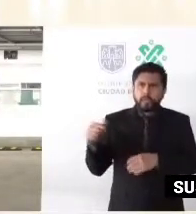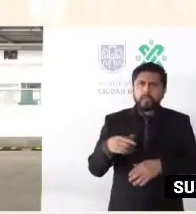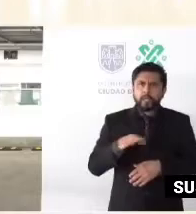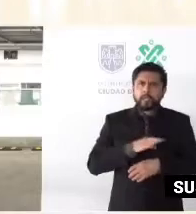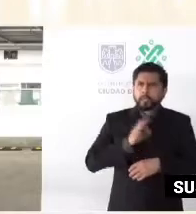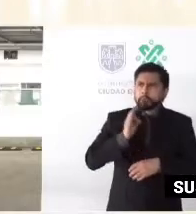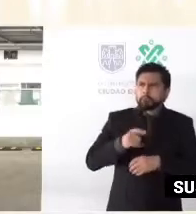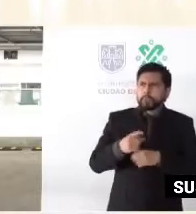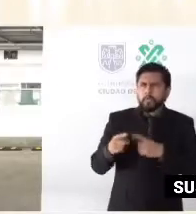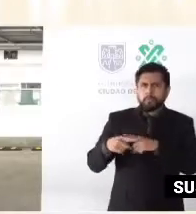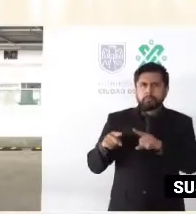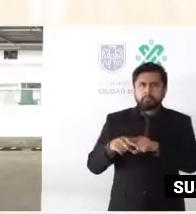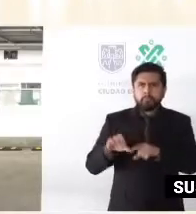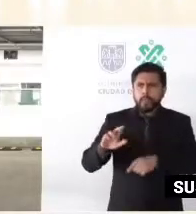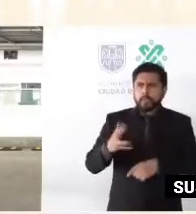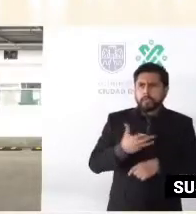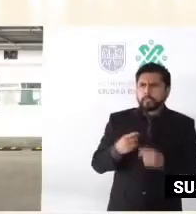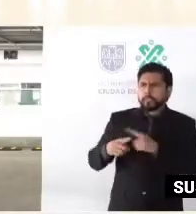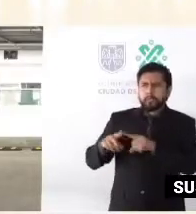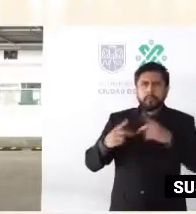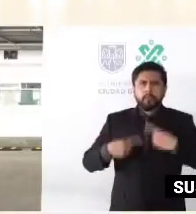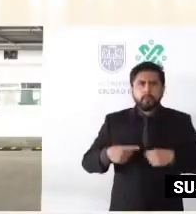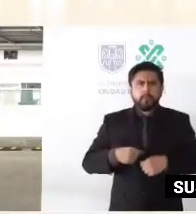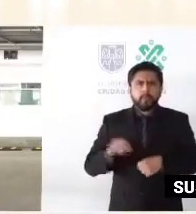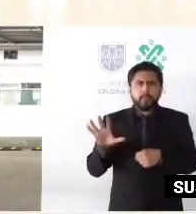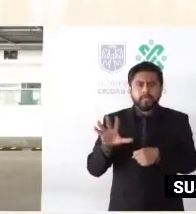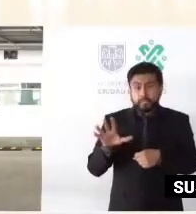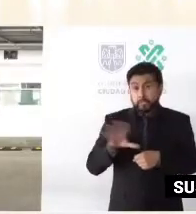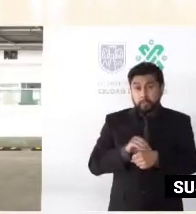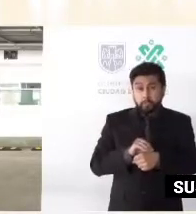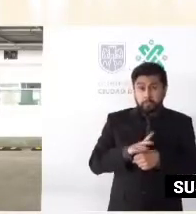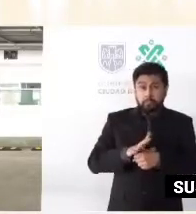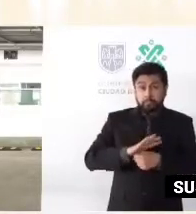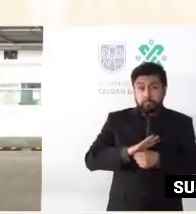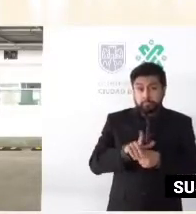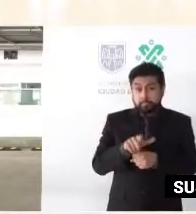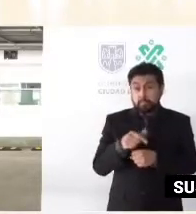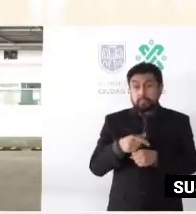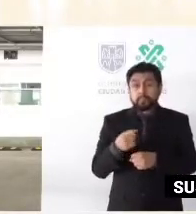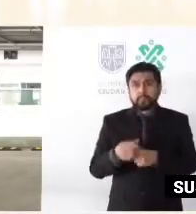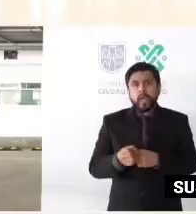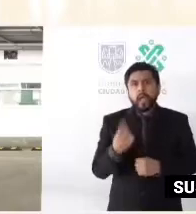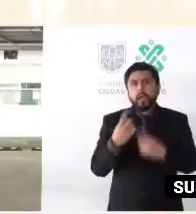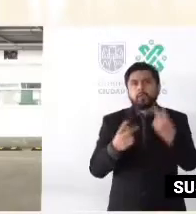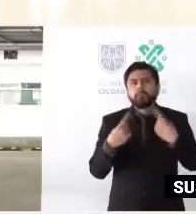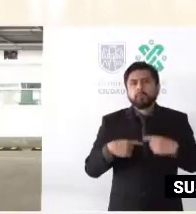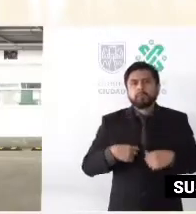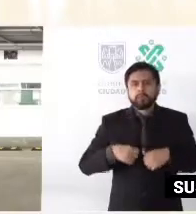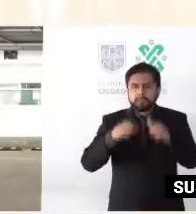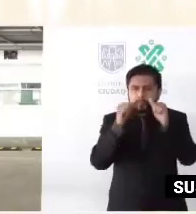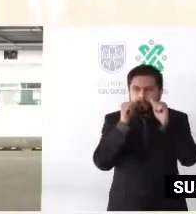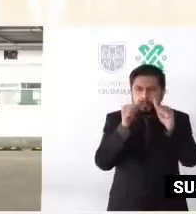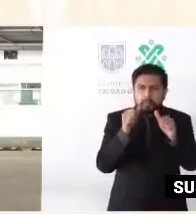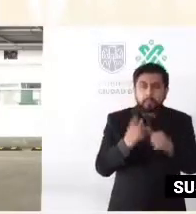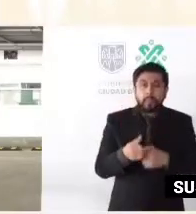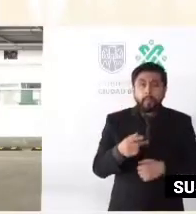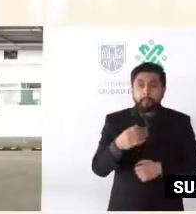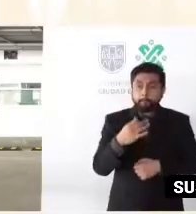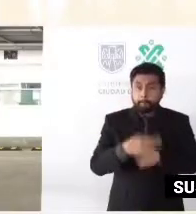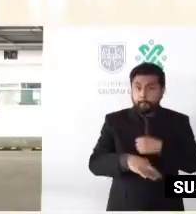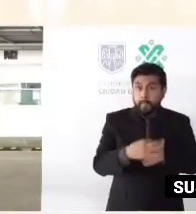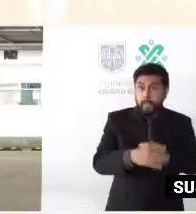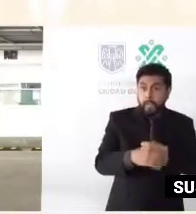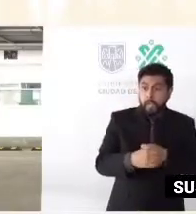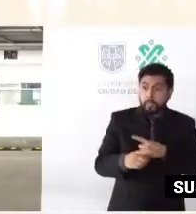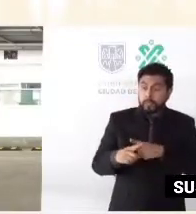un área para la recepción de algunos pacientes que van a necesitar atención mientras se busca su ubicación